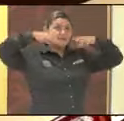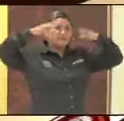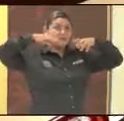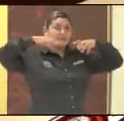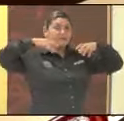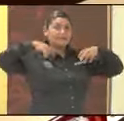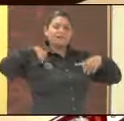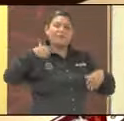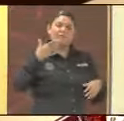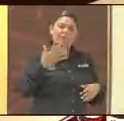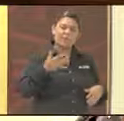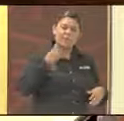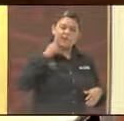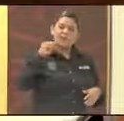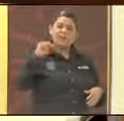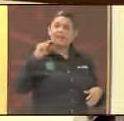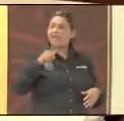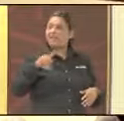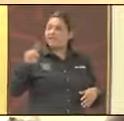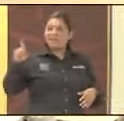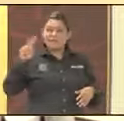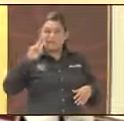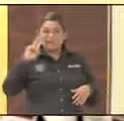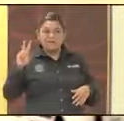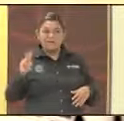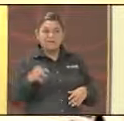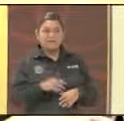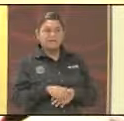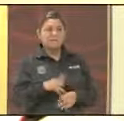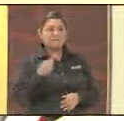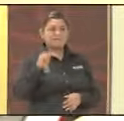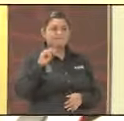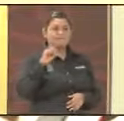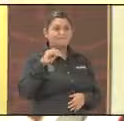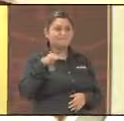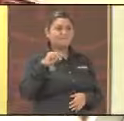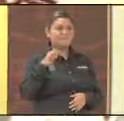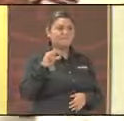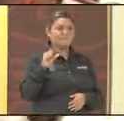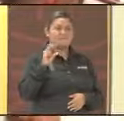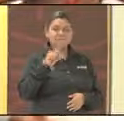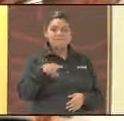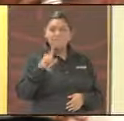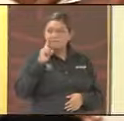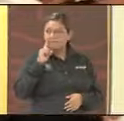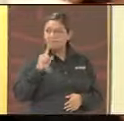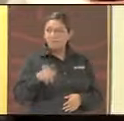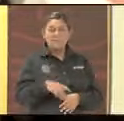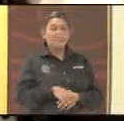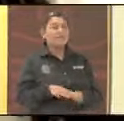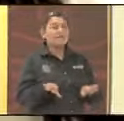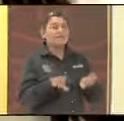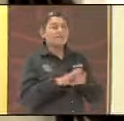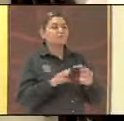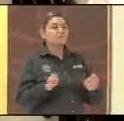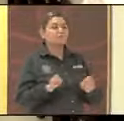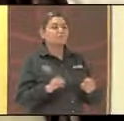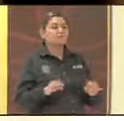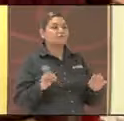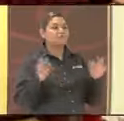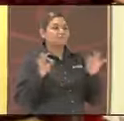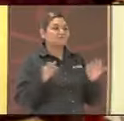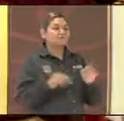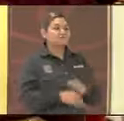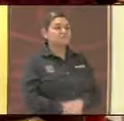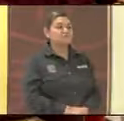pedí a Tomás que me checara, porque él vive en checó Tomás ahí la vialidad. ¿Cómo está, Tomás? Excelente.